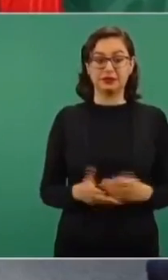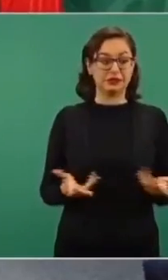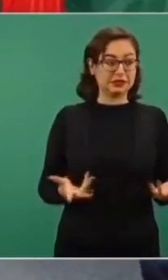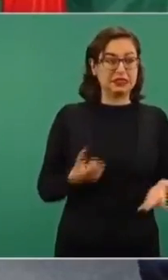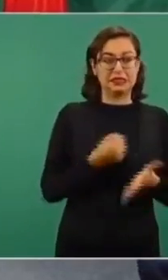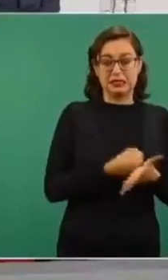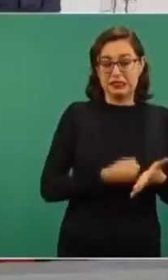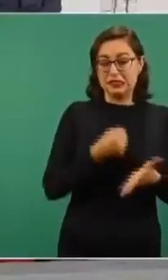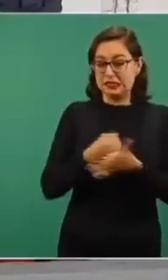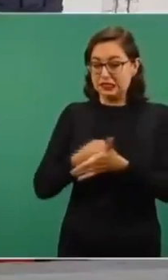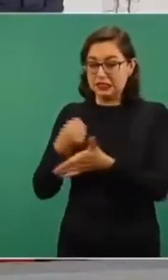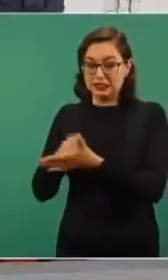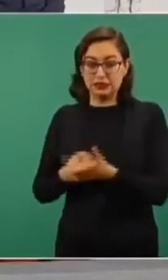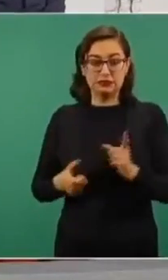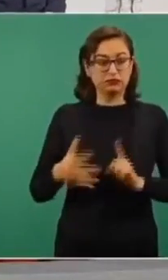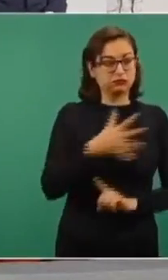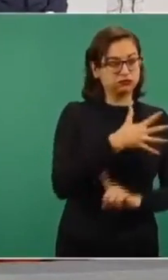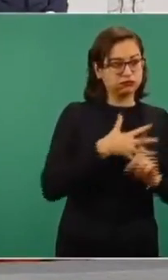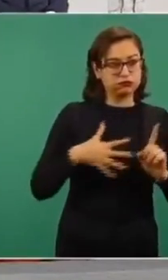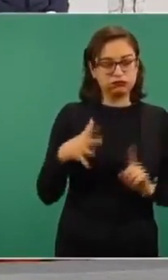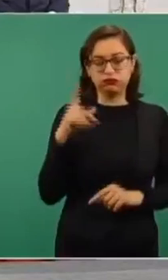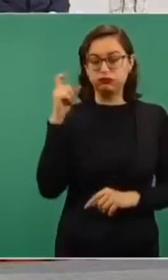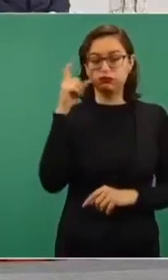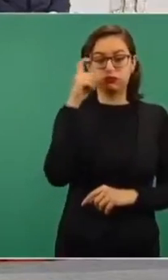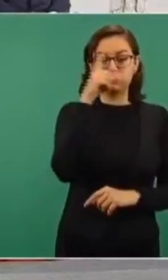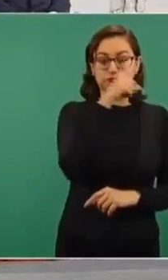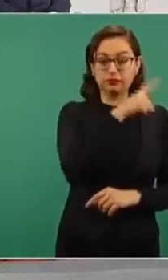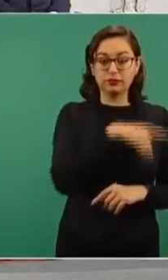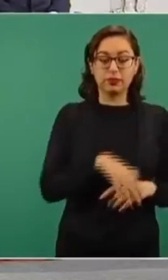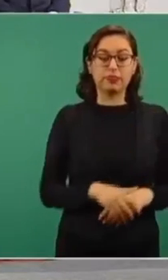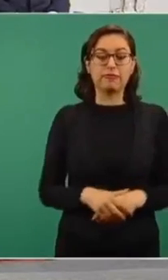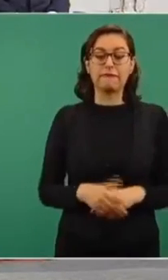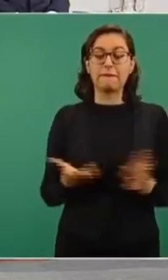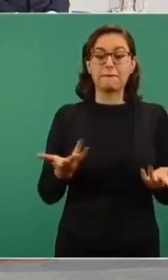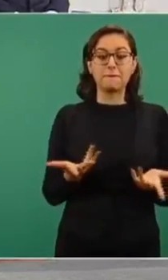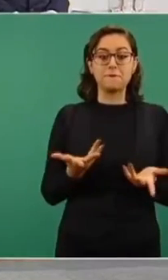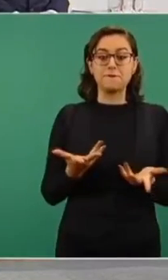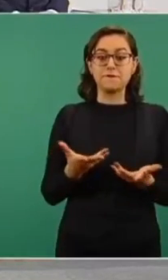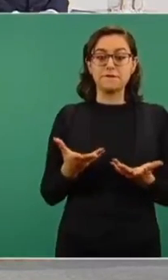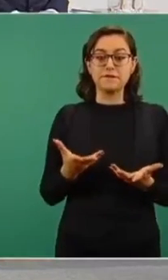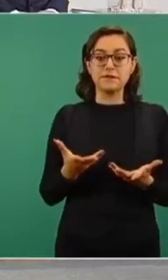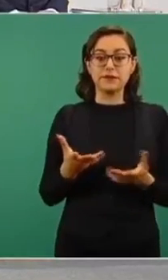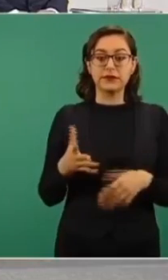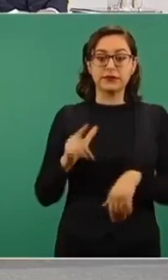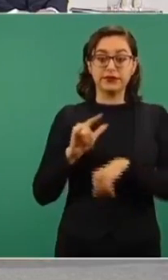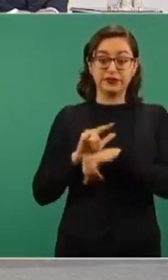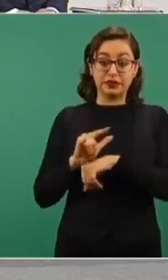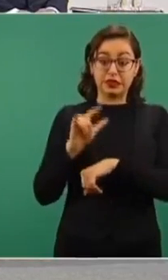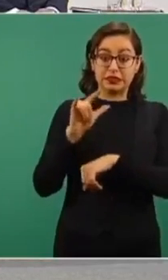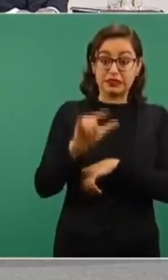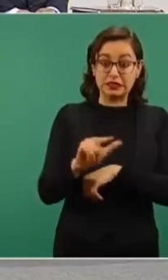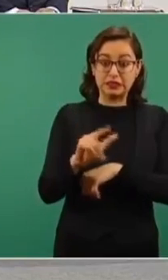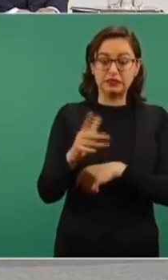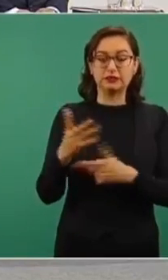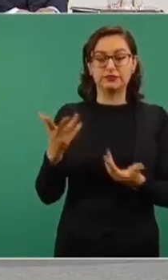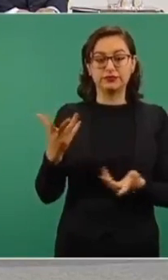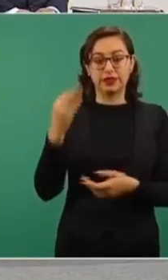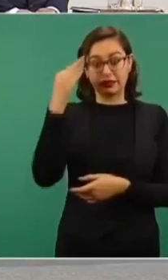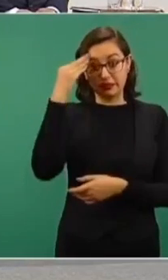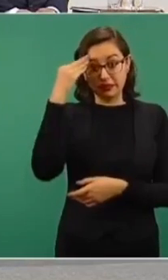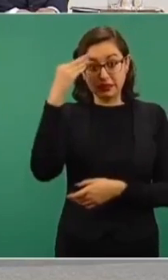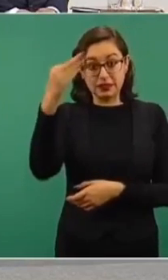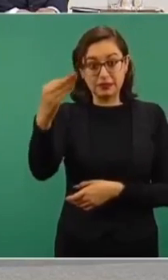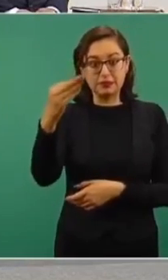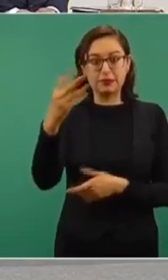situaciones muy difíciles, muy adversas. Apenas se pudo salir en tiempo Nos demoramos para poder salir, o